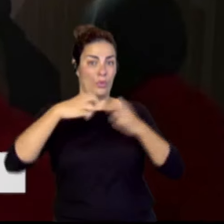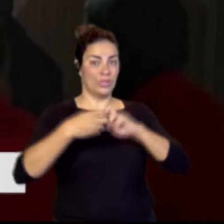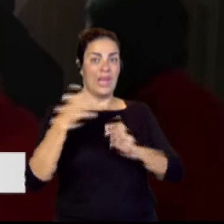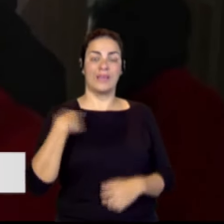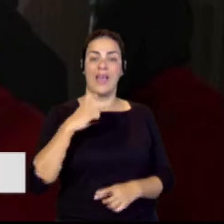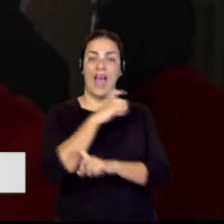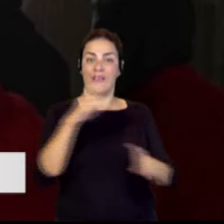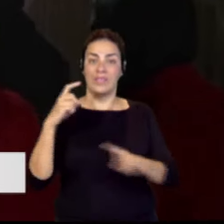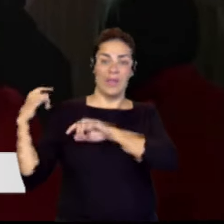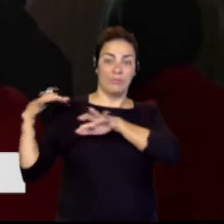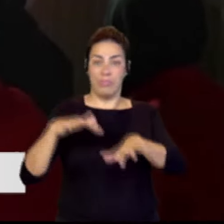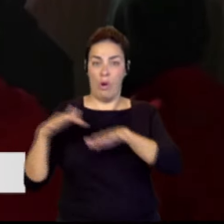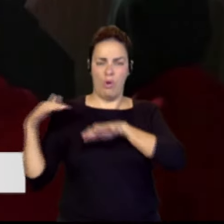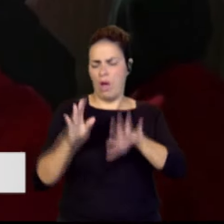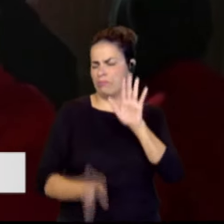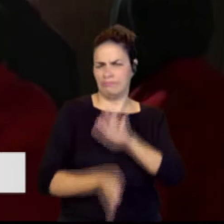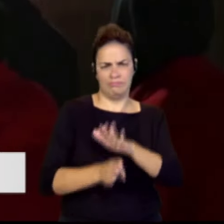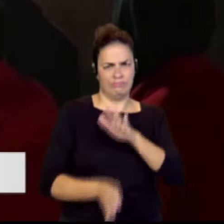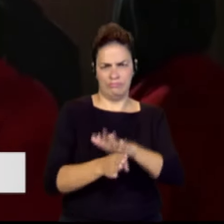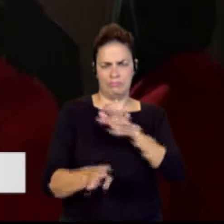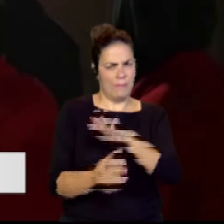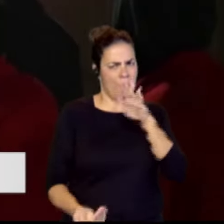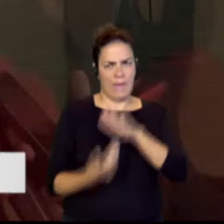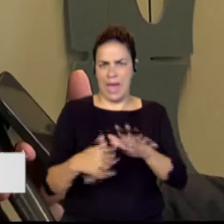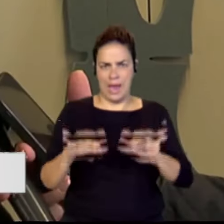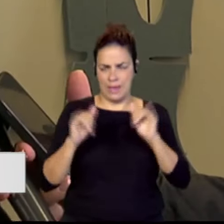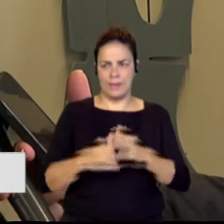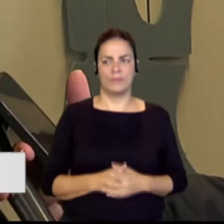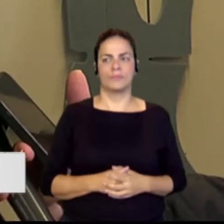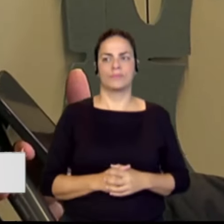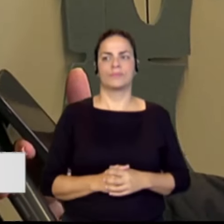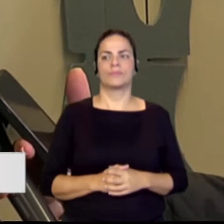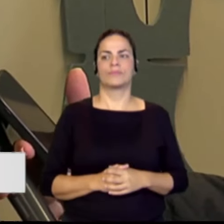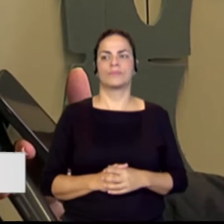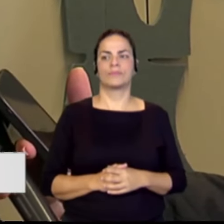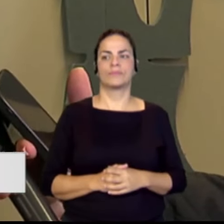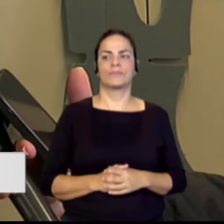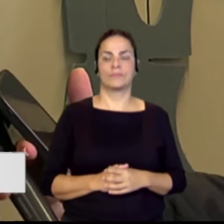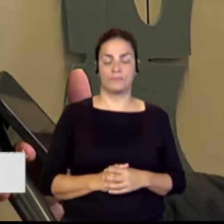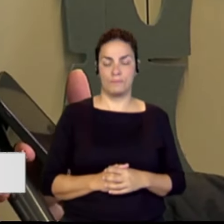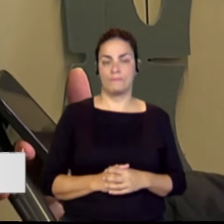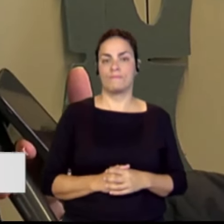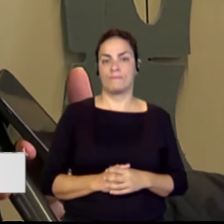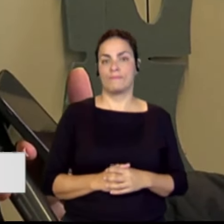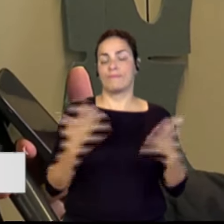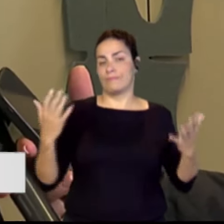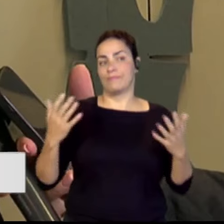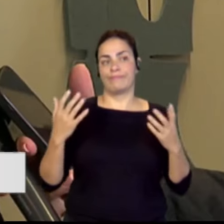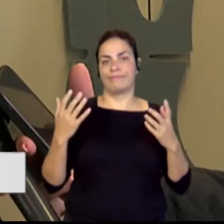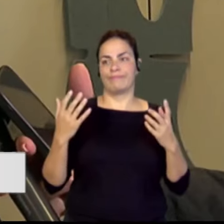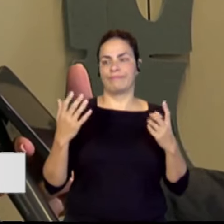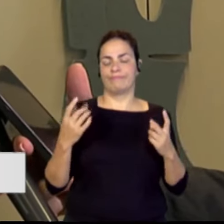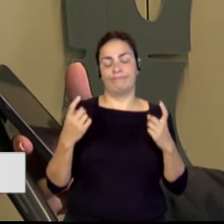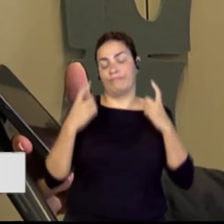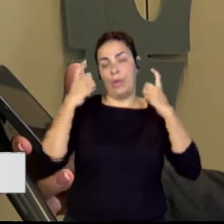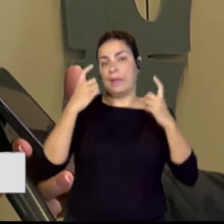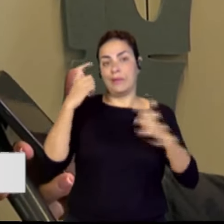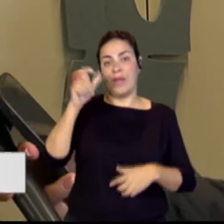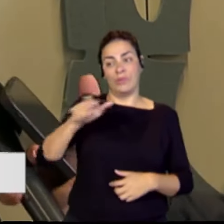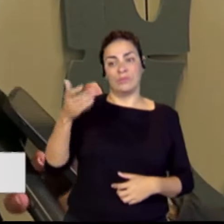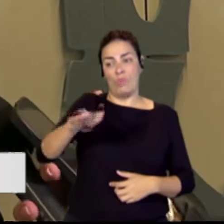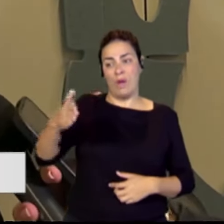flujo de llegadas no va a parar tratando de evitar Eh pues todas esas muertes que desgraciadamente tenemos